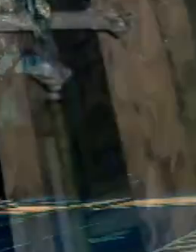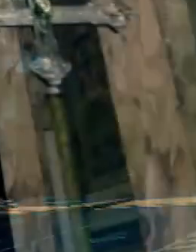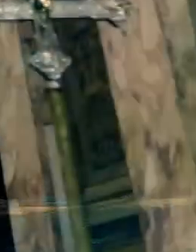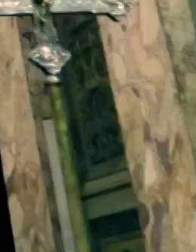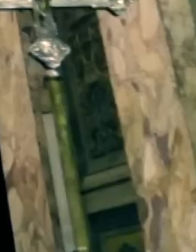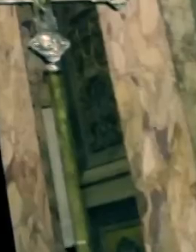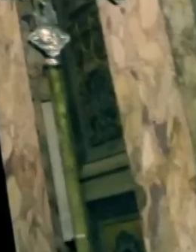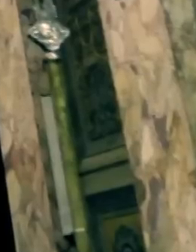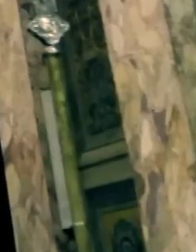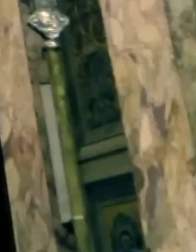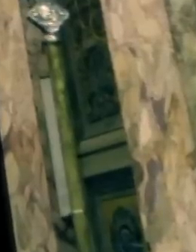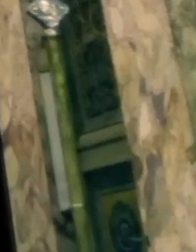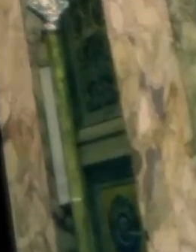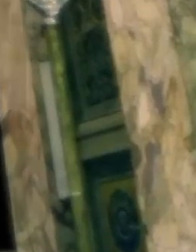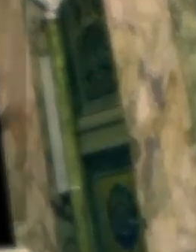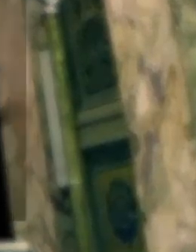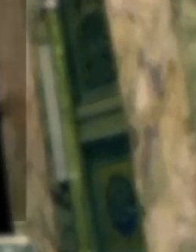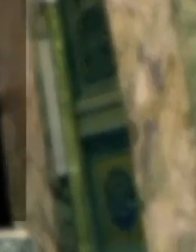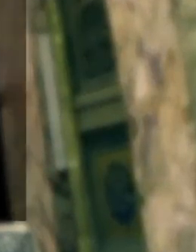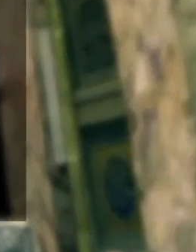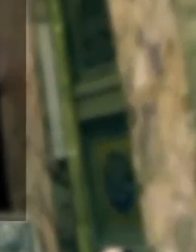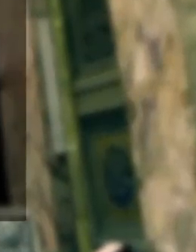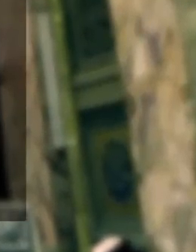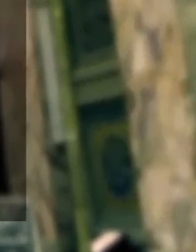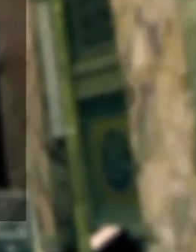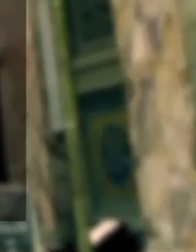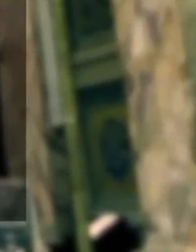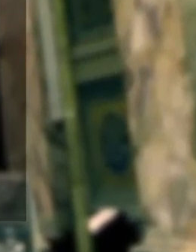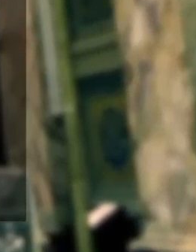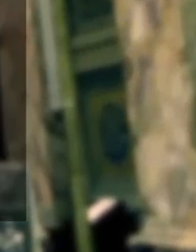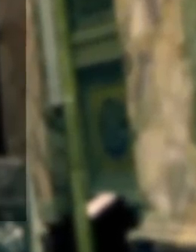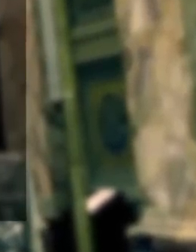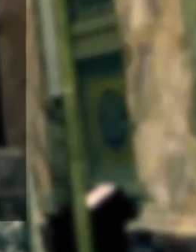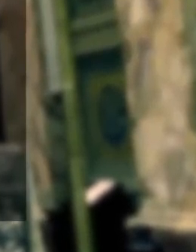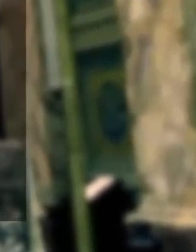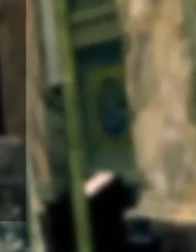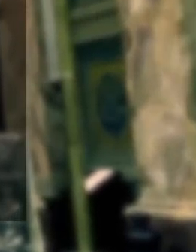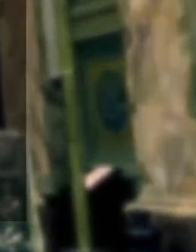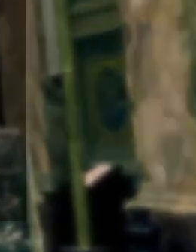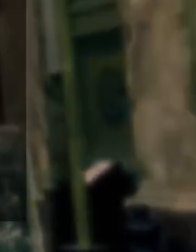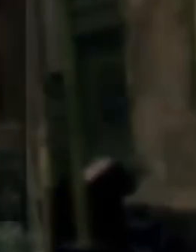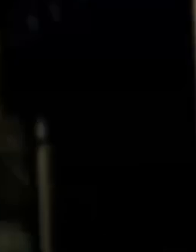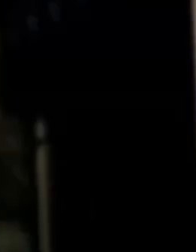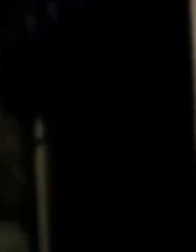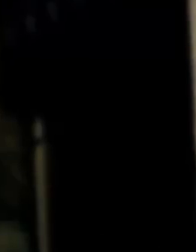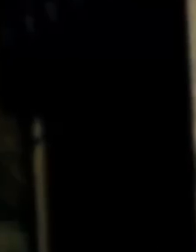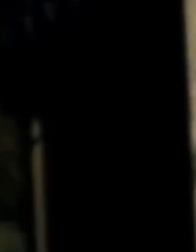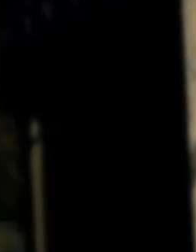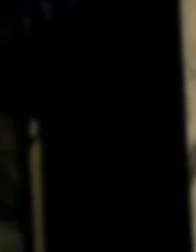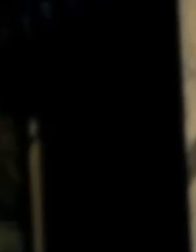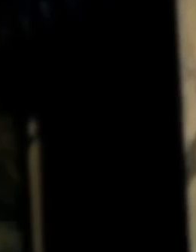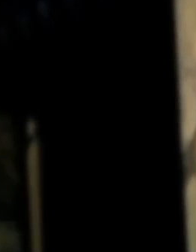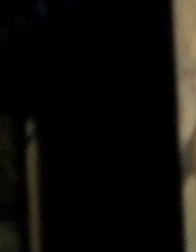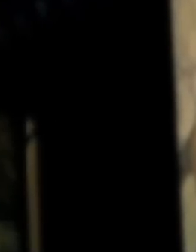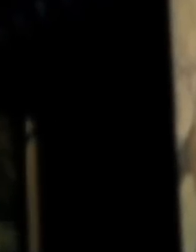La colecta de esta misa que haremos en forma virtual, por medio del depósito en la cuenta bancaria o el escaneo